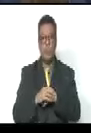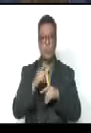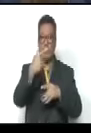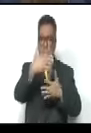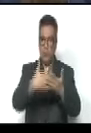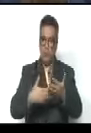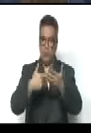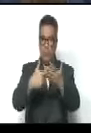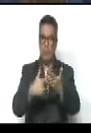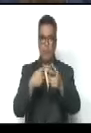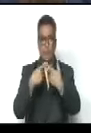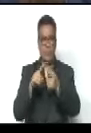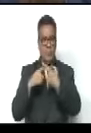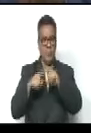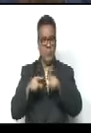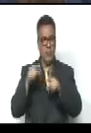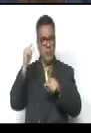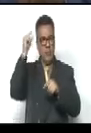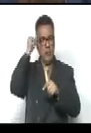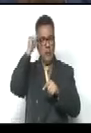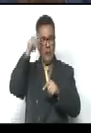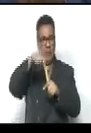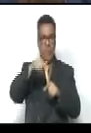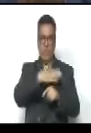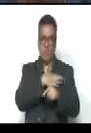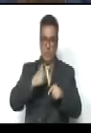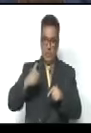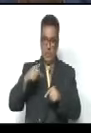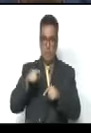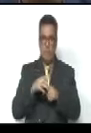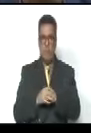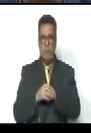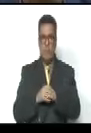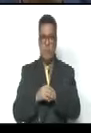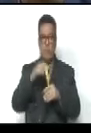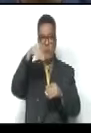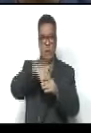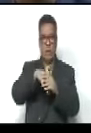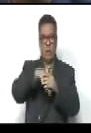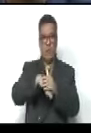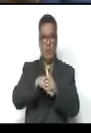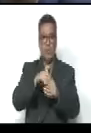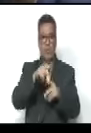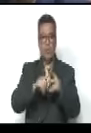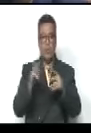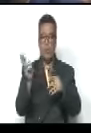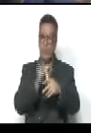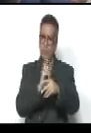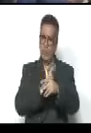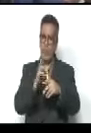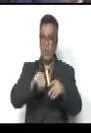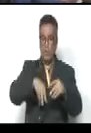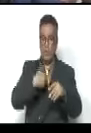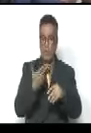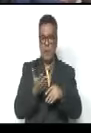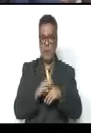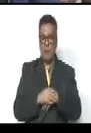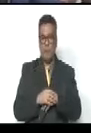propusimos diferentes fechas. Queríamos elecciones lo más inmediato